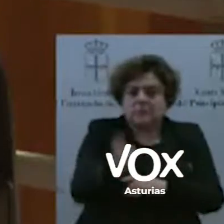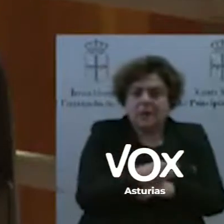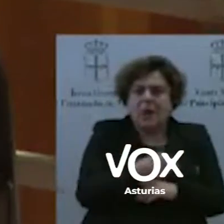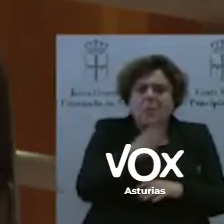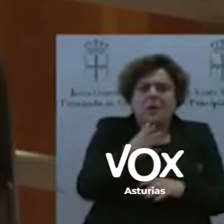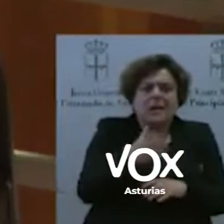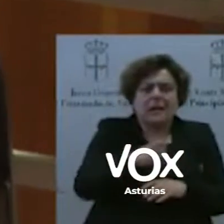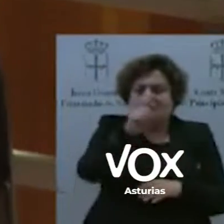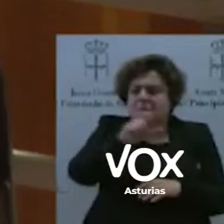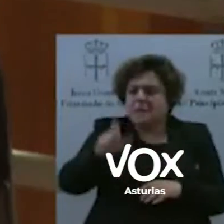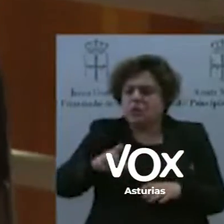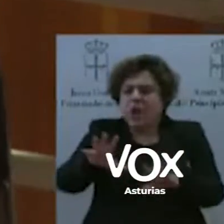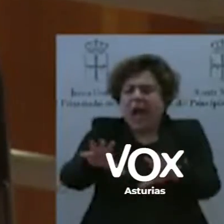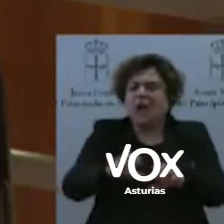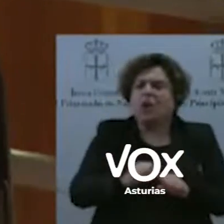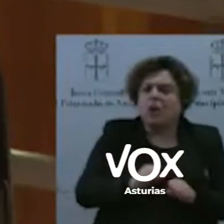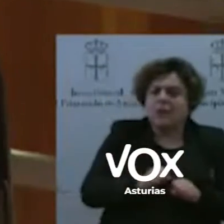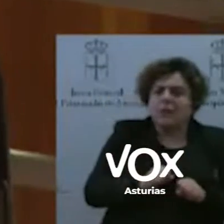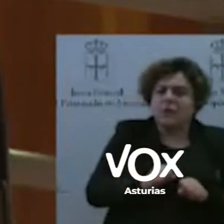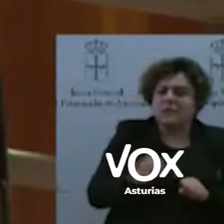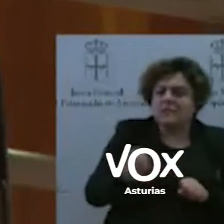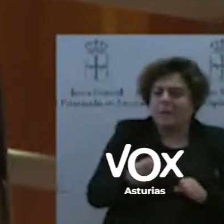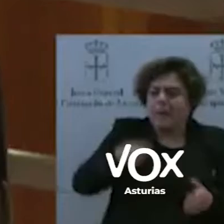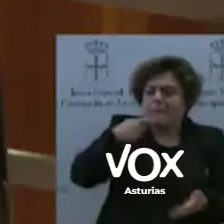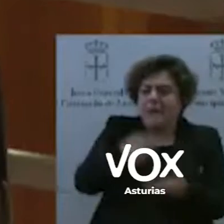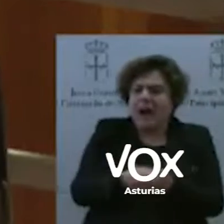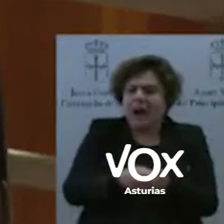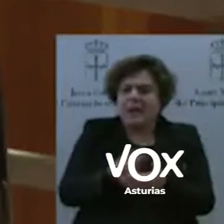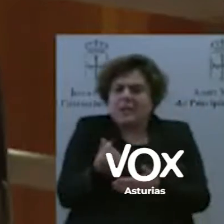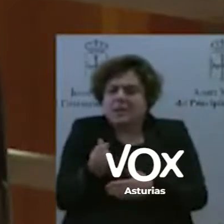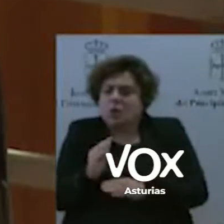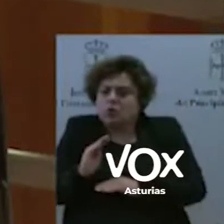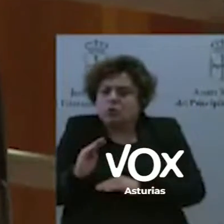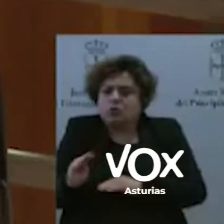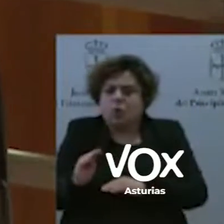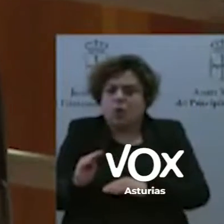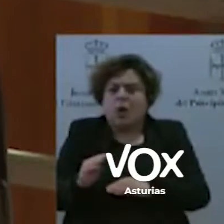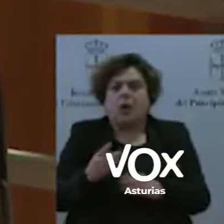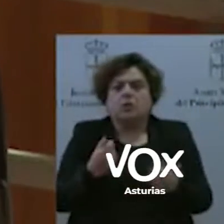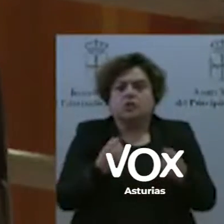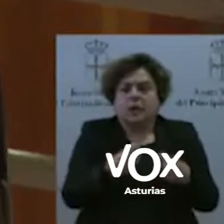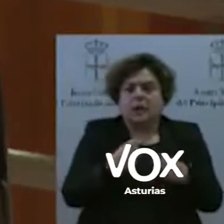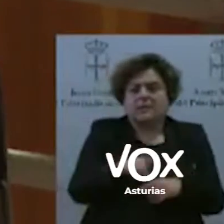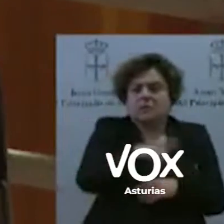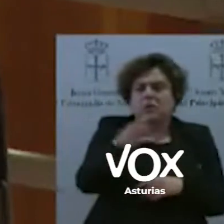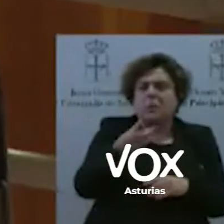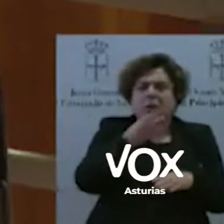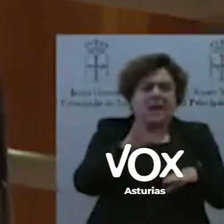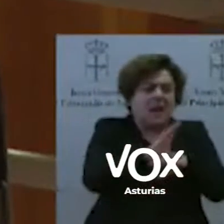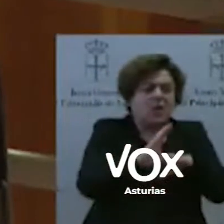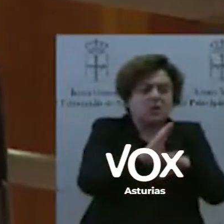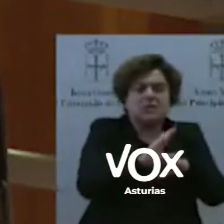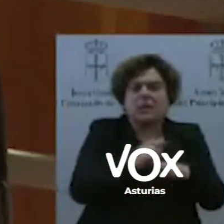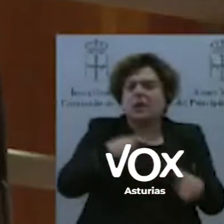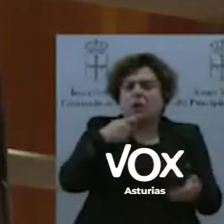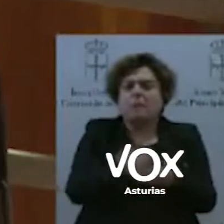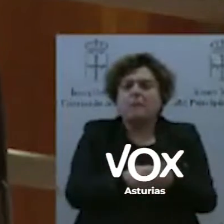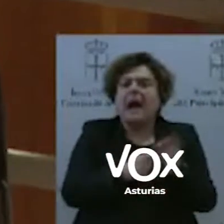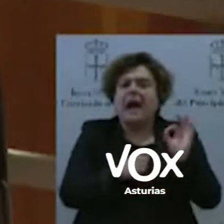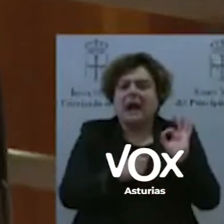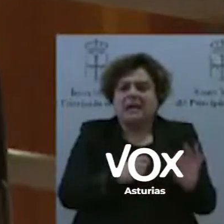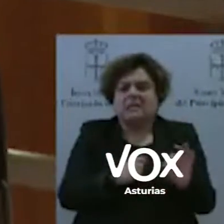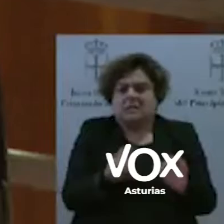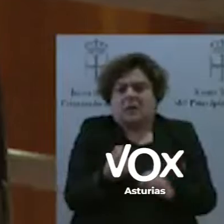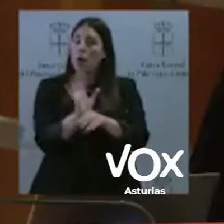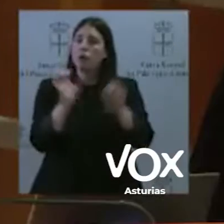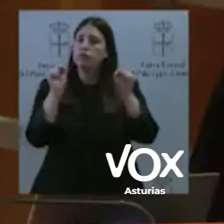propios recursos estos gastos extraordinarios, señoría? ¿Por qué desde la consejería no se hace frente a estos gastos en estos momentos tan difíciles y